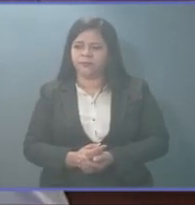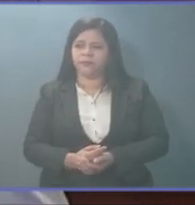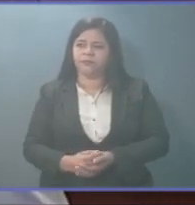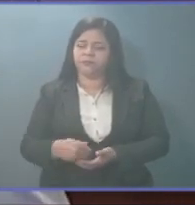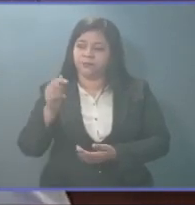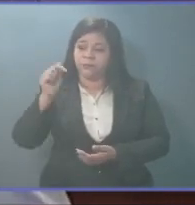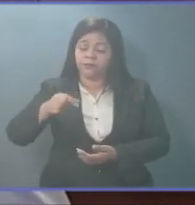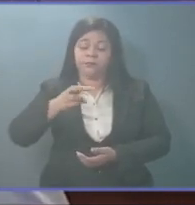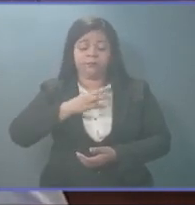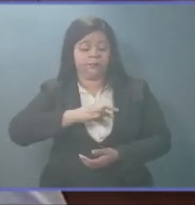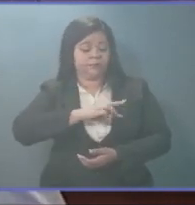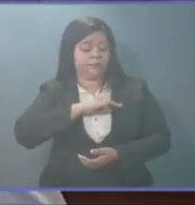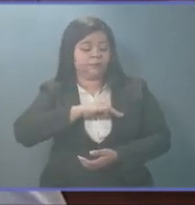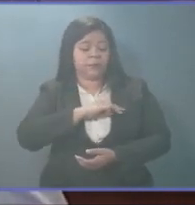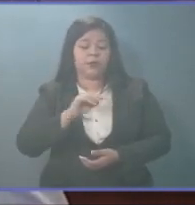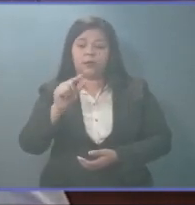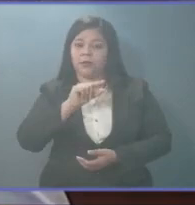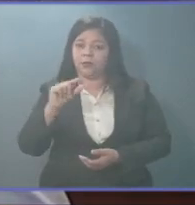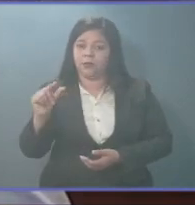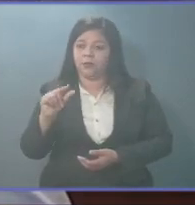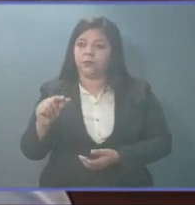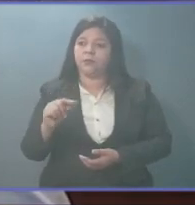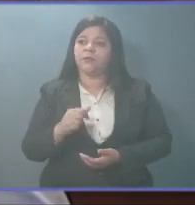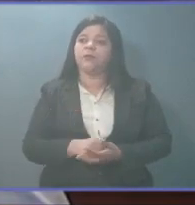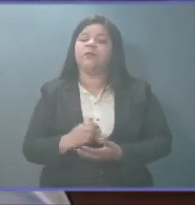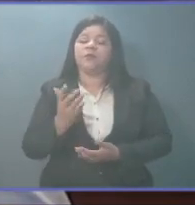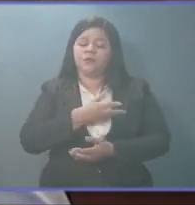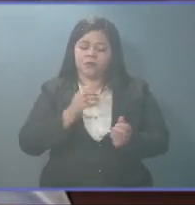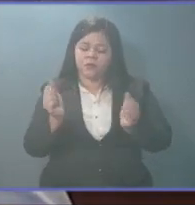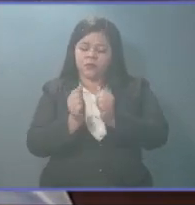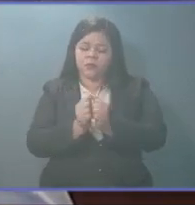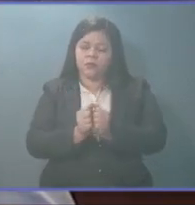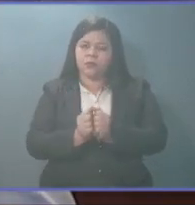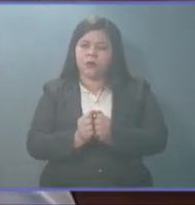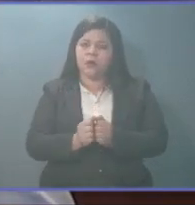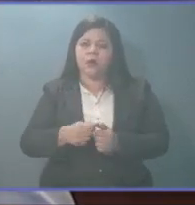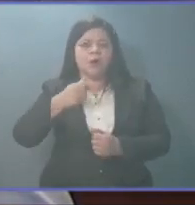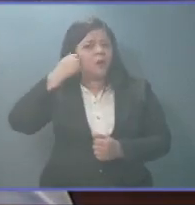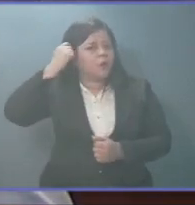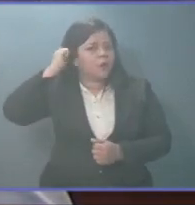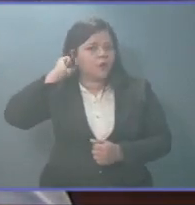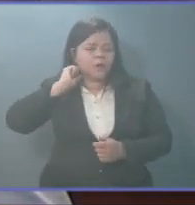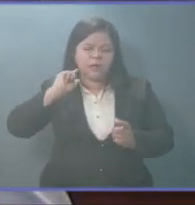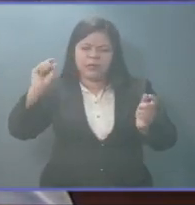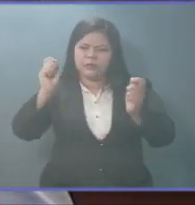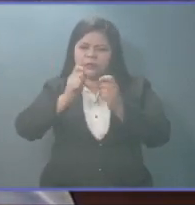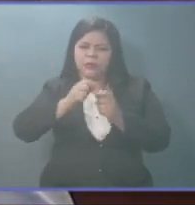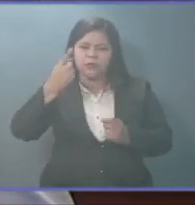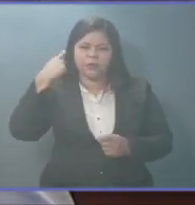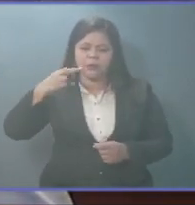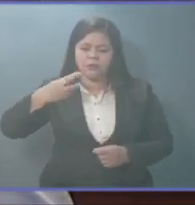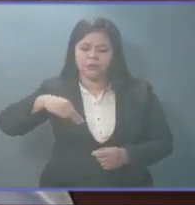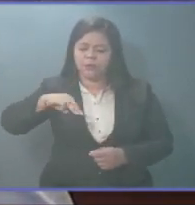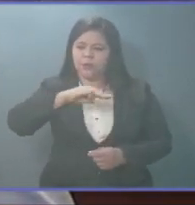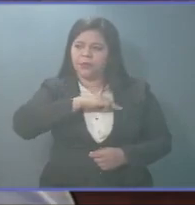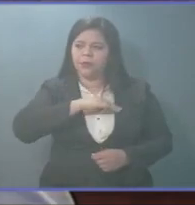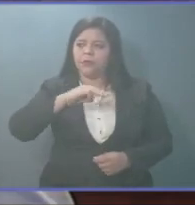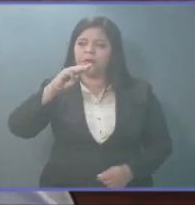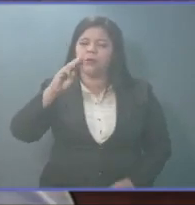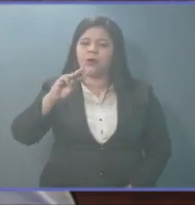Esta misión la hemos llevado a cabo junto al contraalmirante y excelentísimo ministro Merino